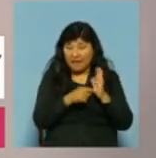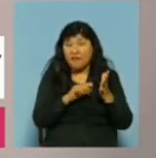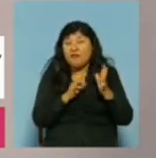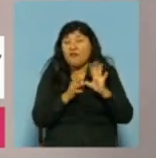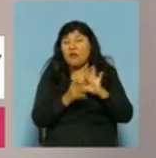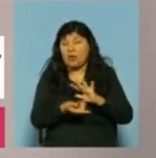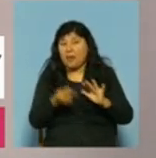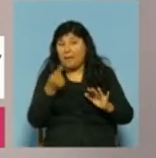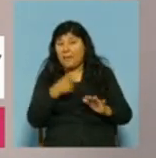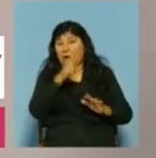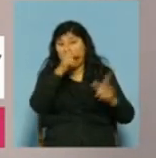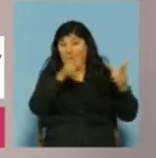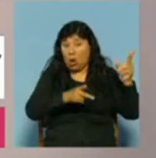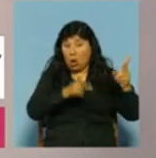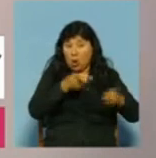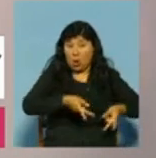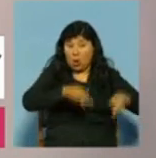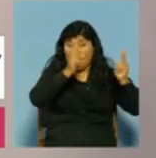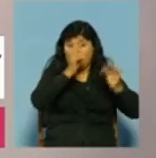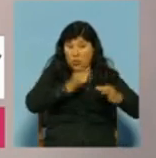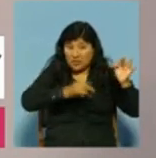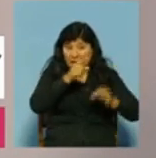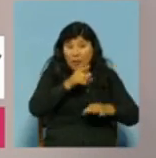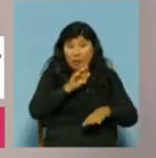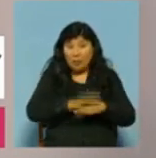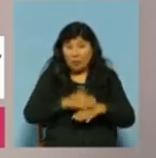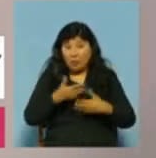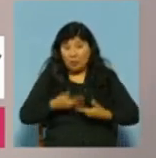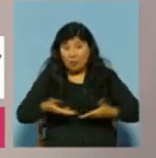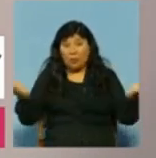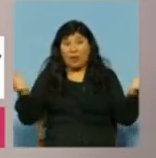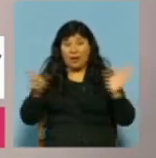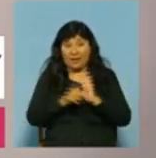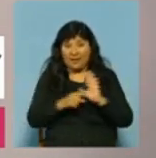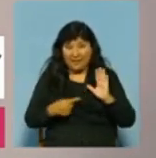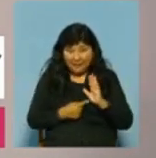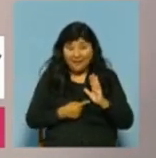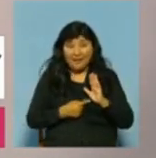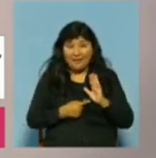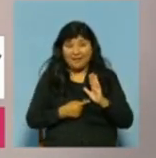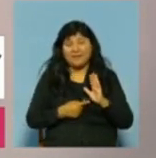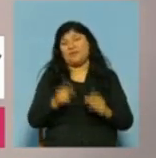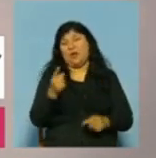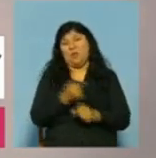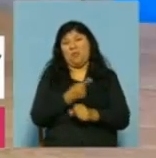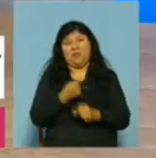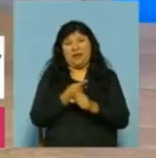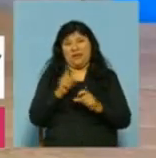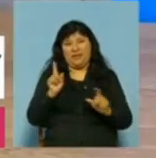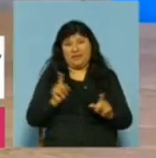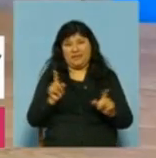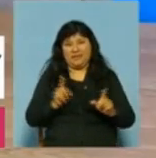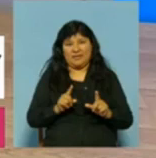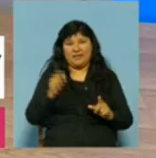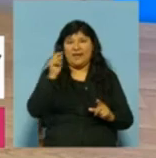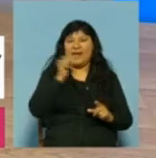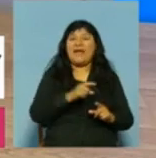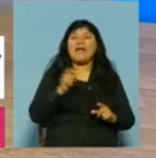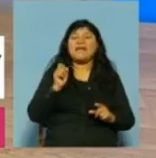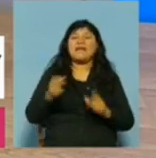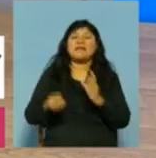los que dictan las normas es el congreso los que discuten debaten y dictan las normas es el congreso con lo cual